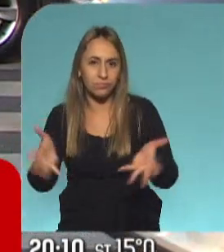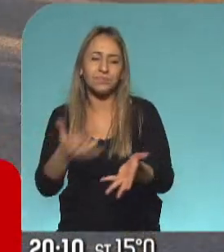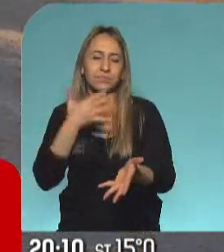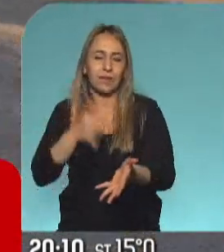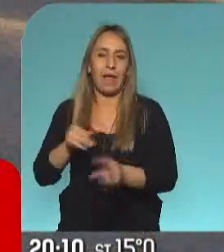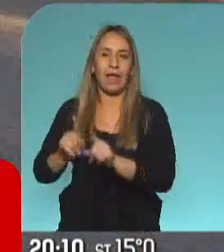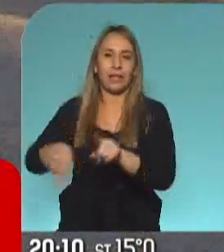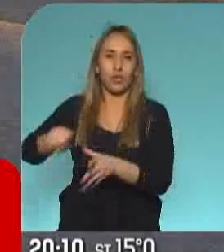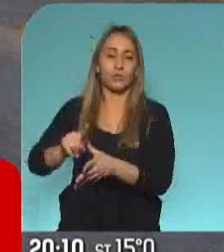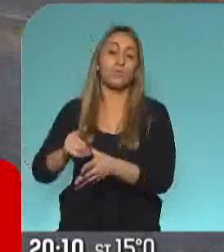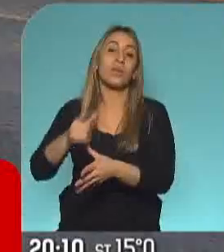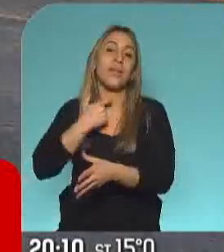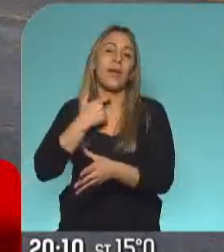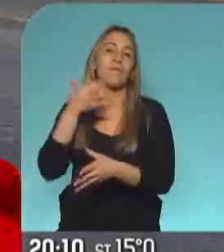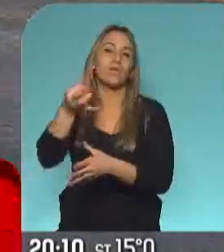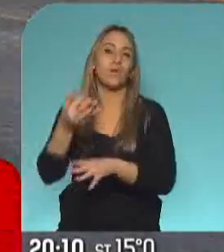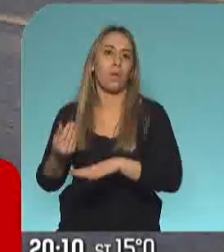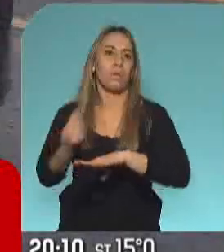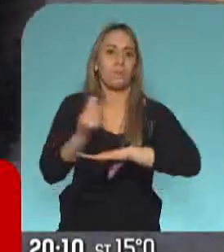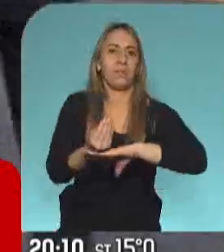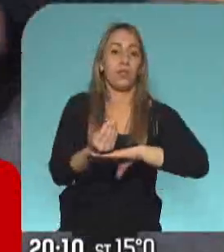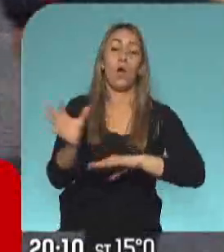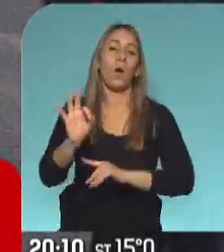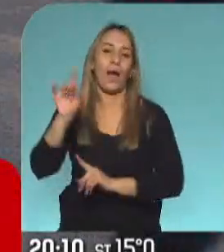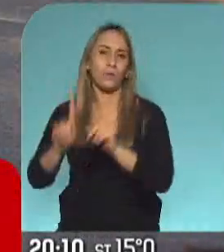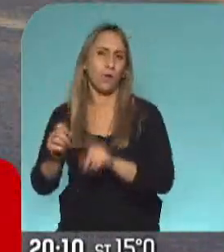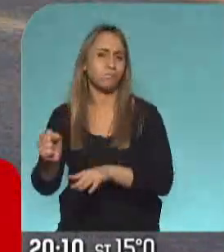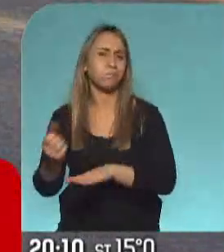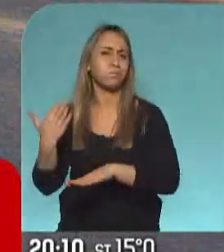algún momento o por aquellos que lo fueron,